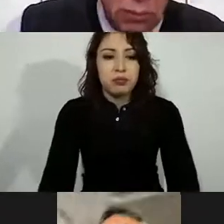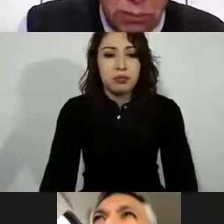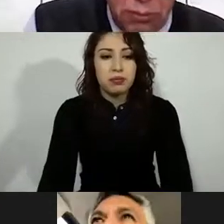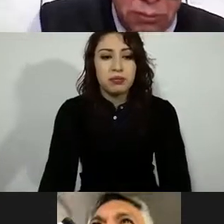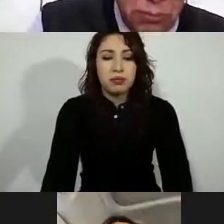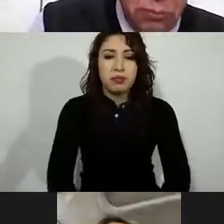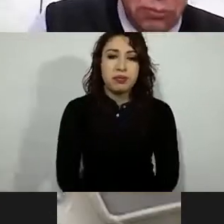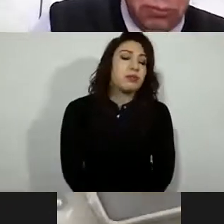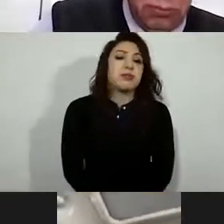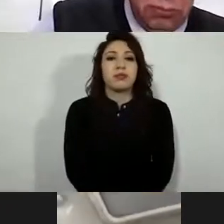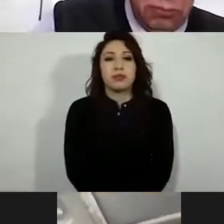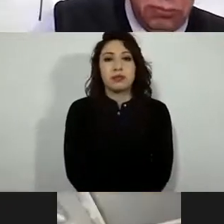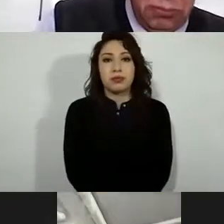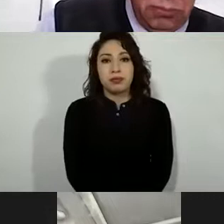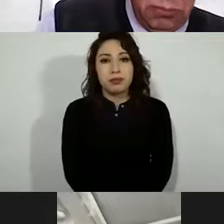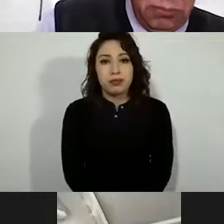Por